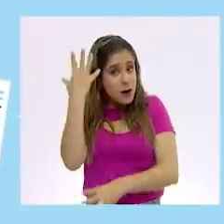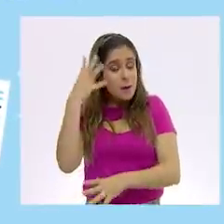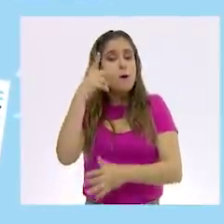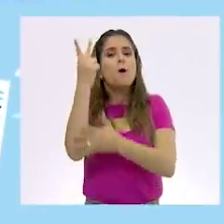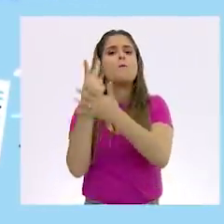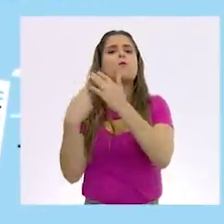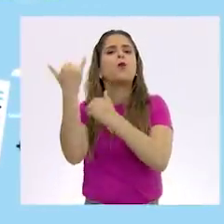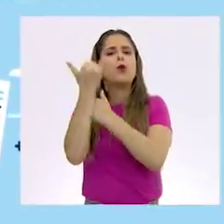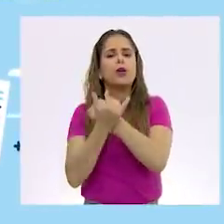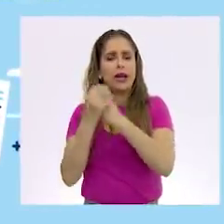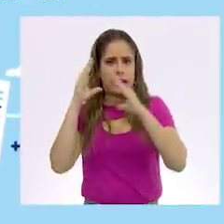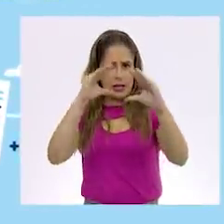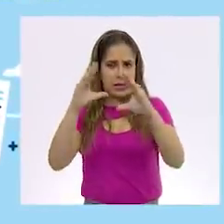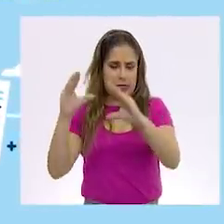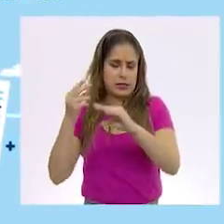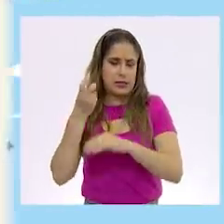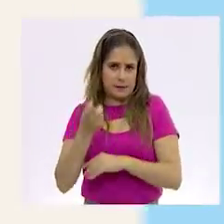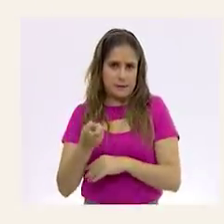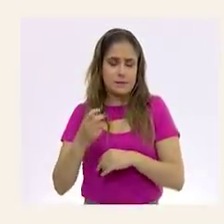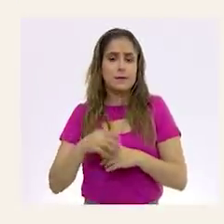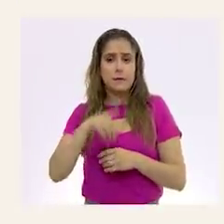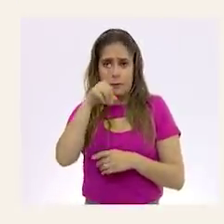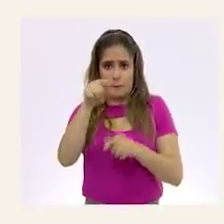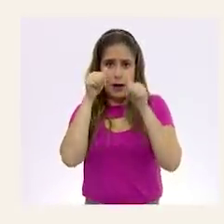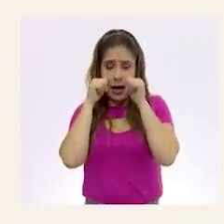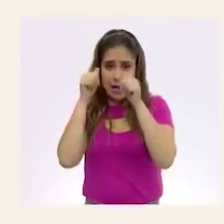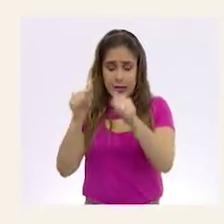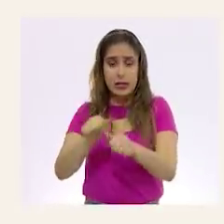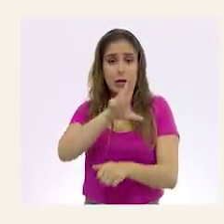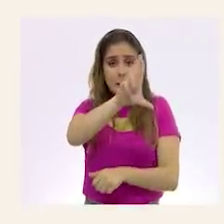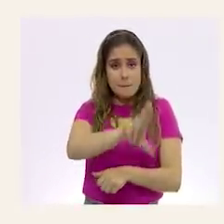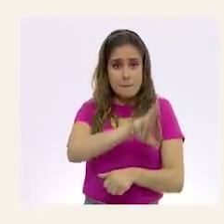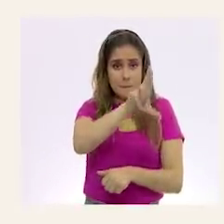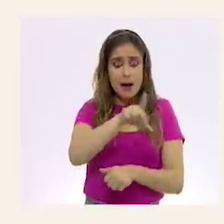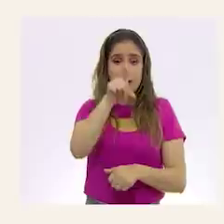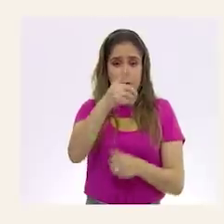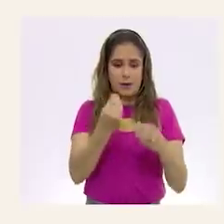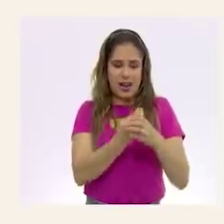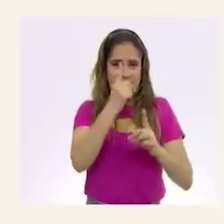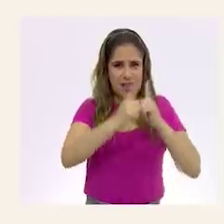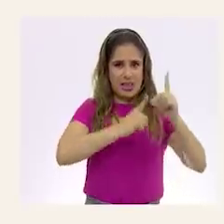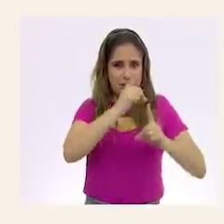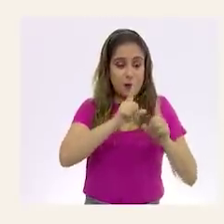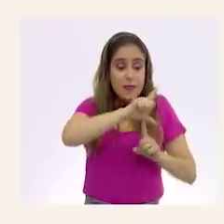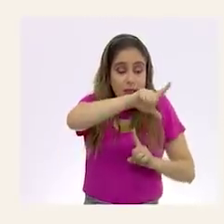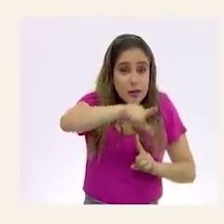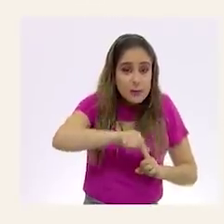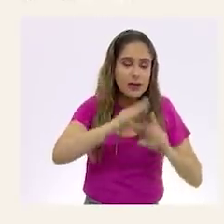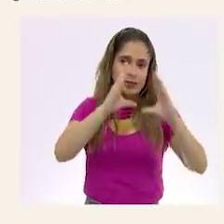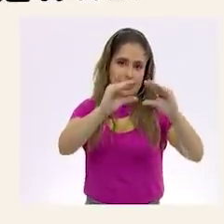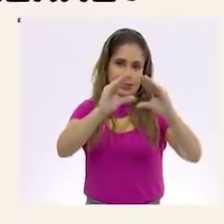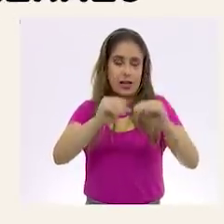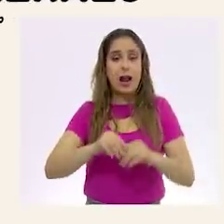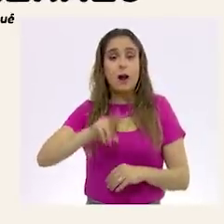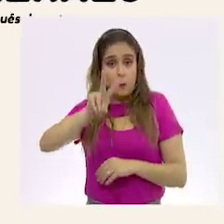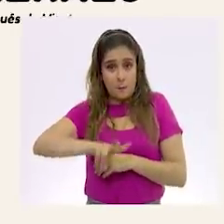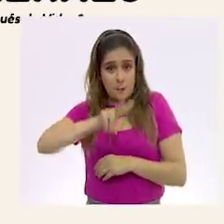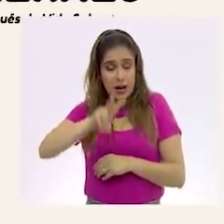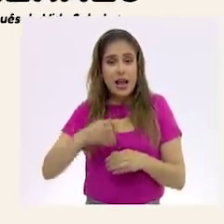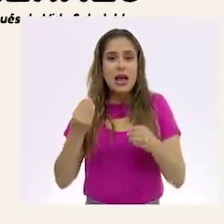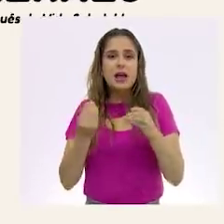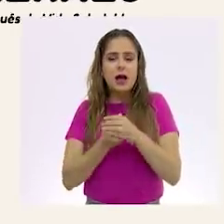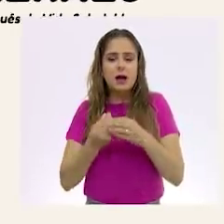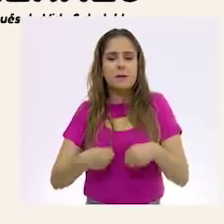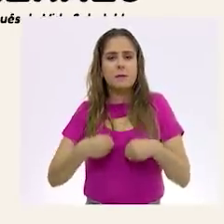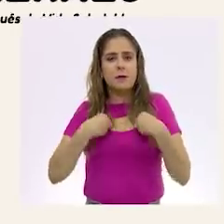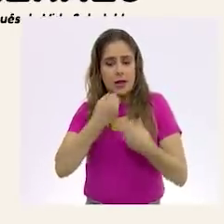a trabajar por proyectos. Ponte atento los martes después de tu clase de educación física y los viernes después de